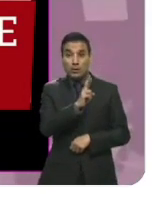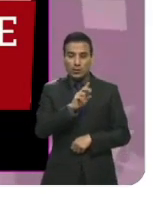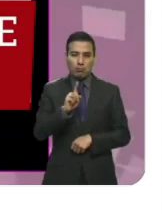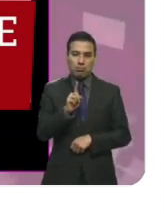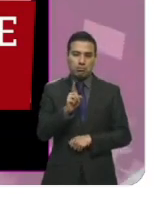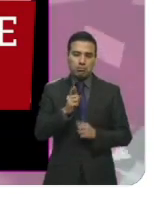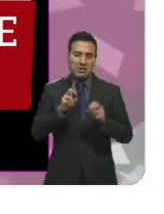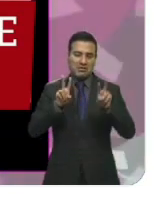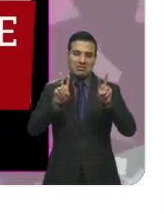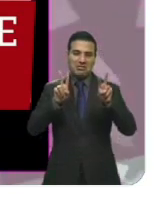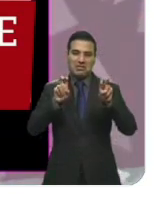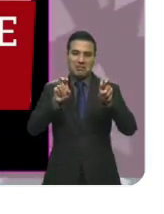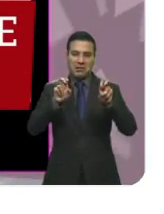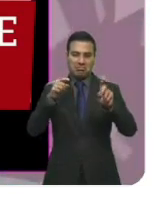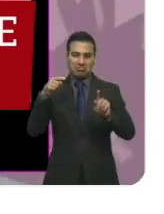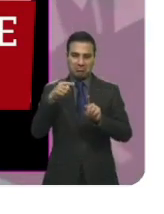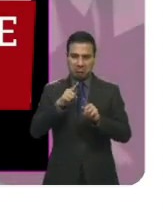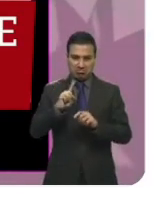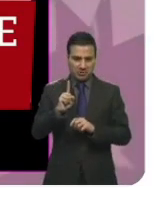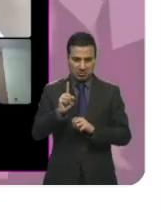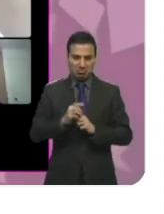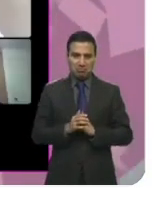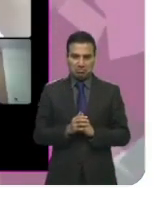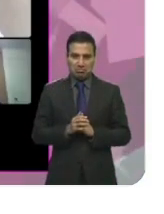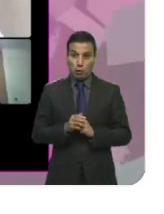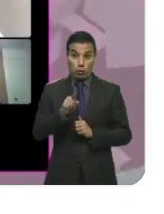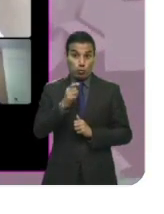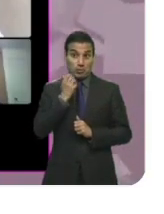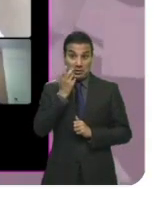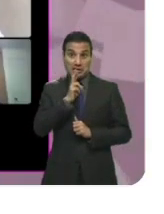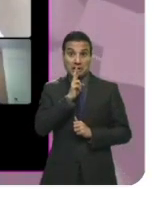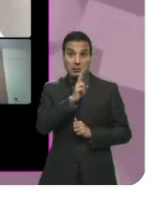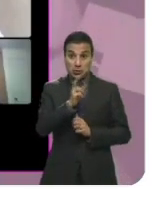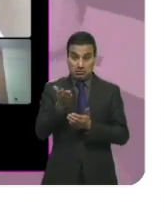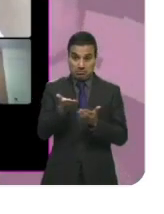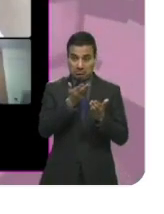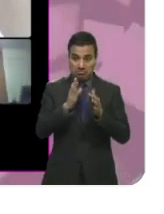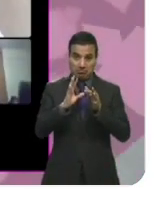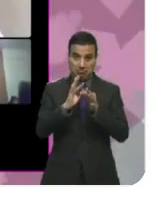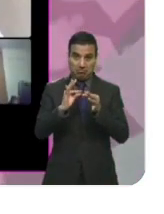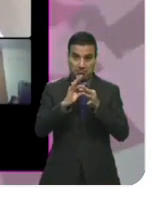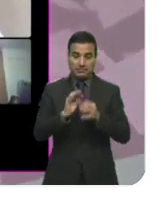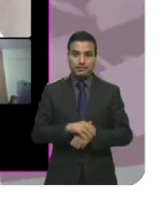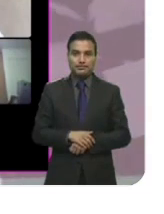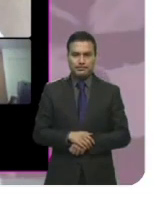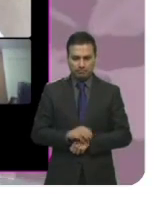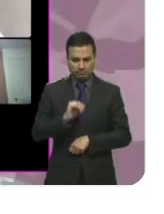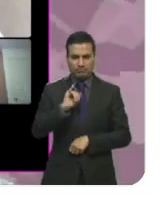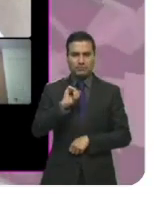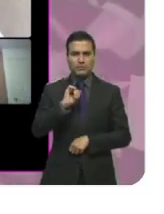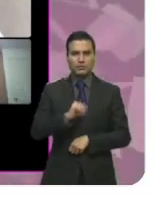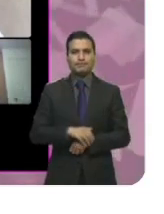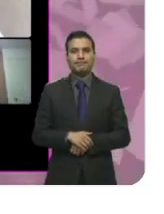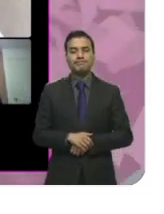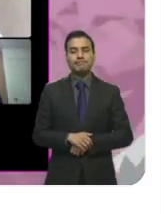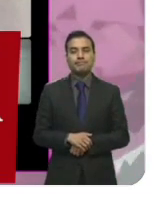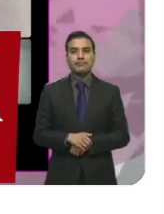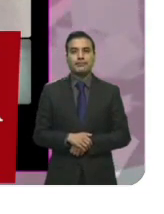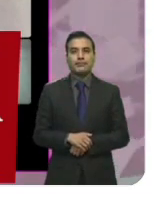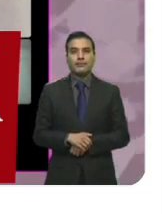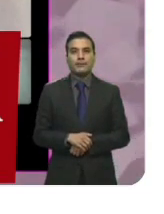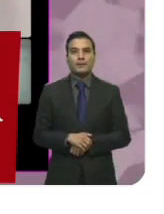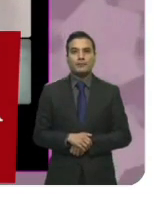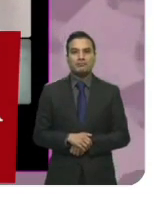con el tiempo con el punto obviamente pero si quieres responder adelante si considero presidente efectivamente